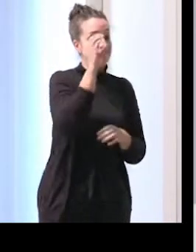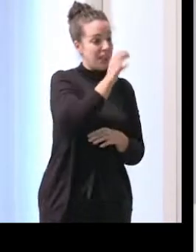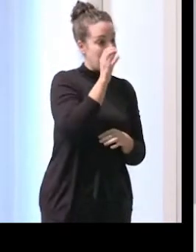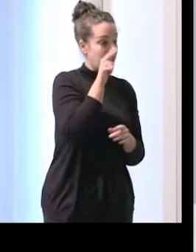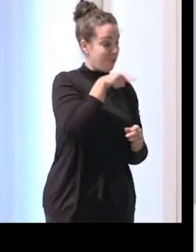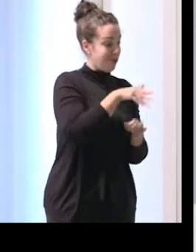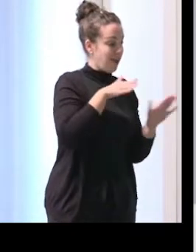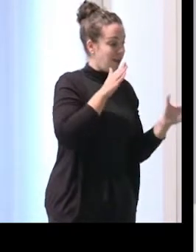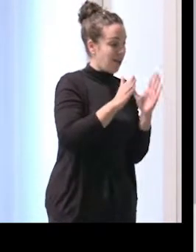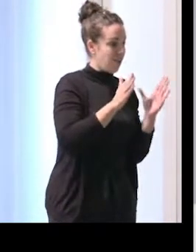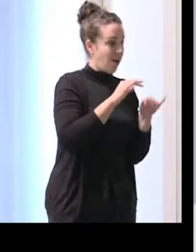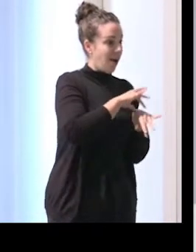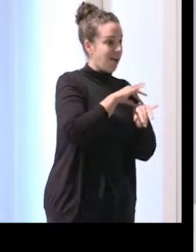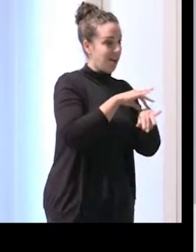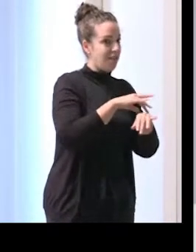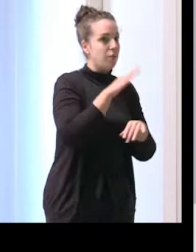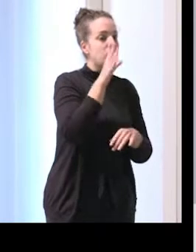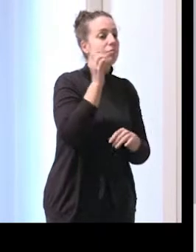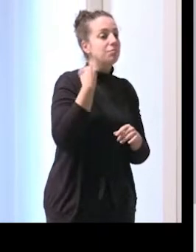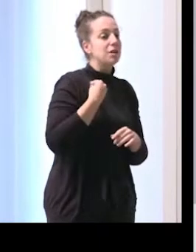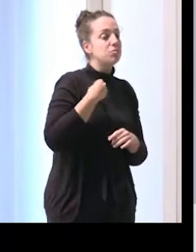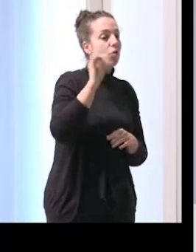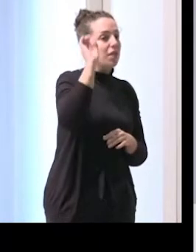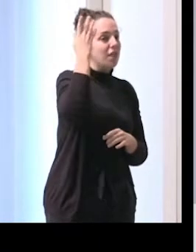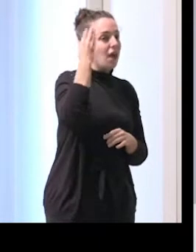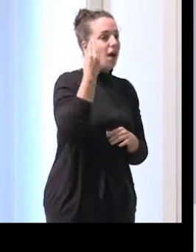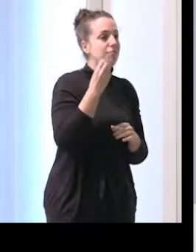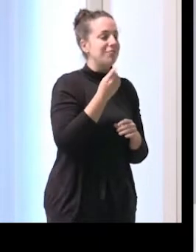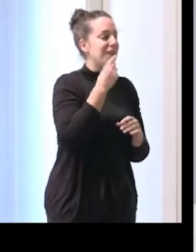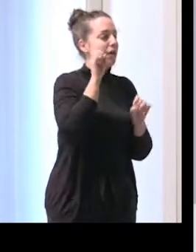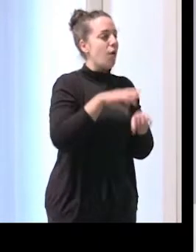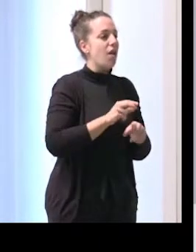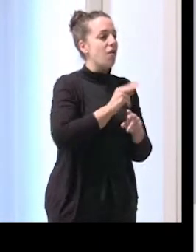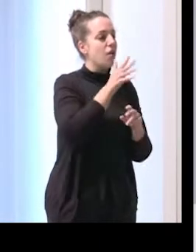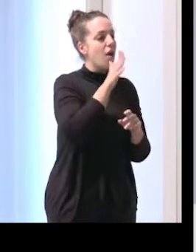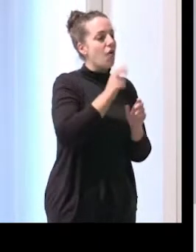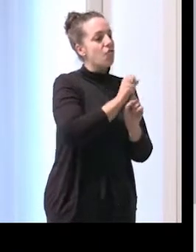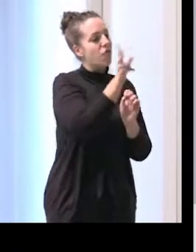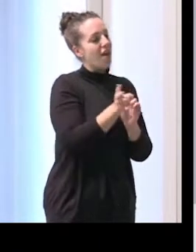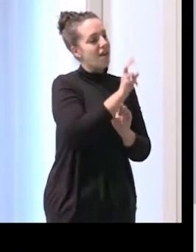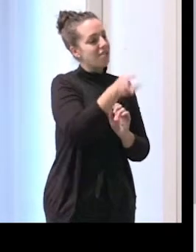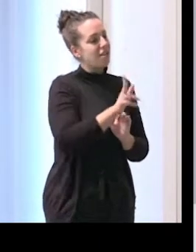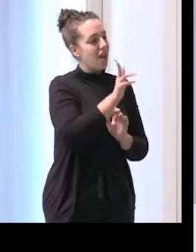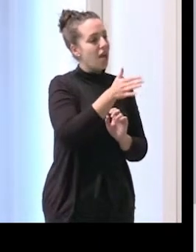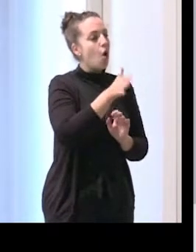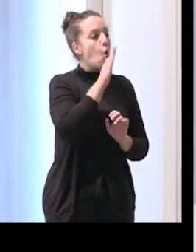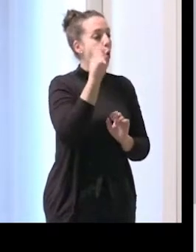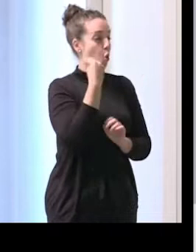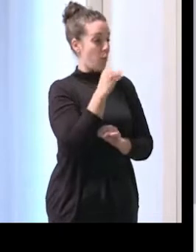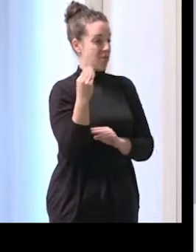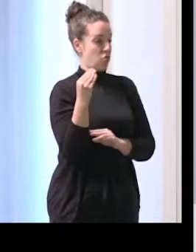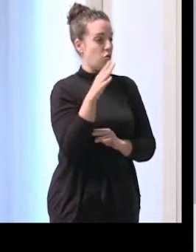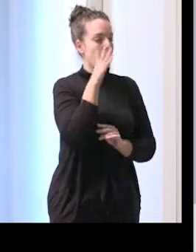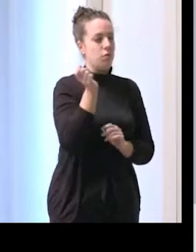época, estos alquimistas. Lo mismo que la idea de la fuente de la juventud. Muchos exploradores a lo largo de la historia